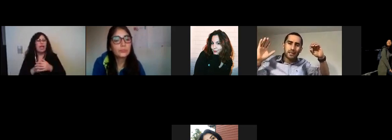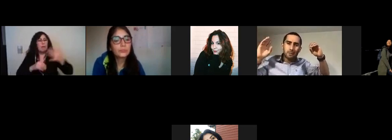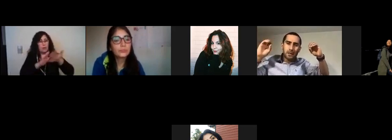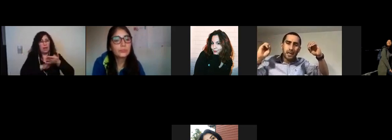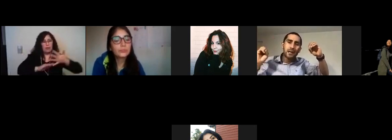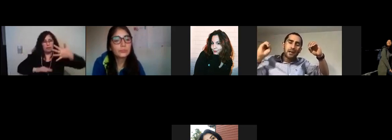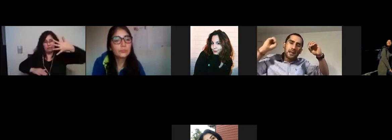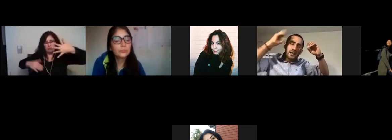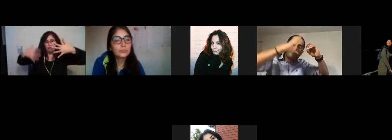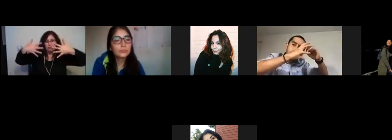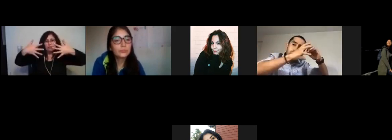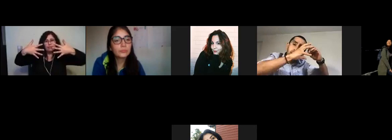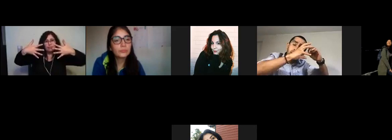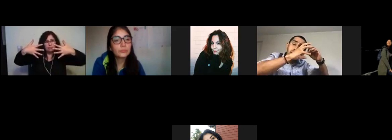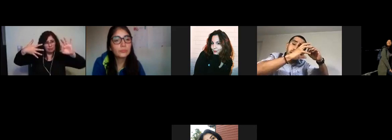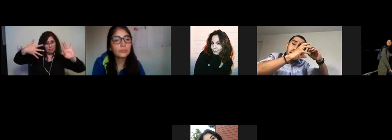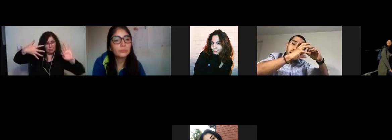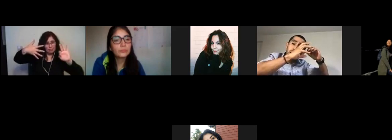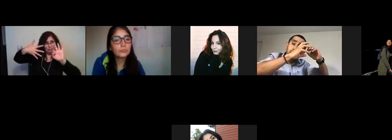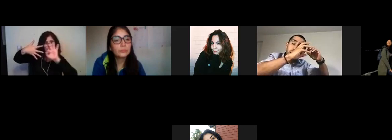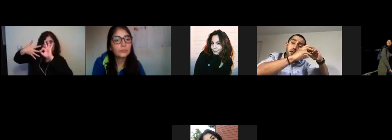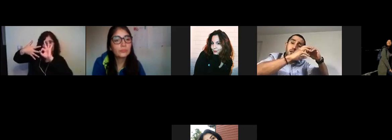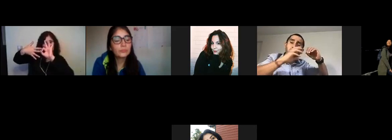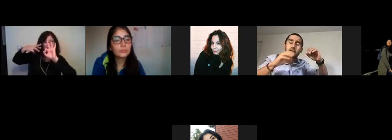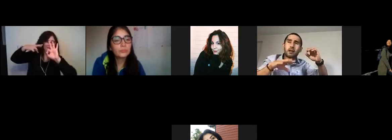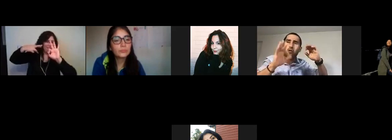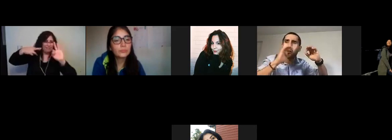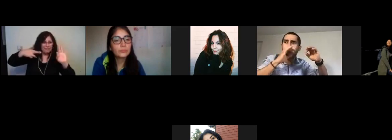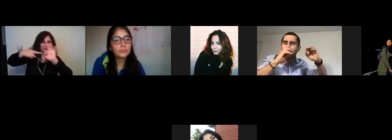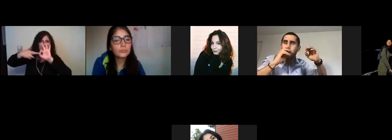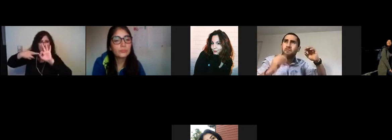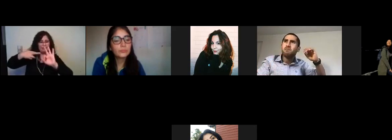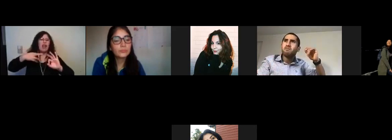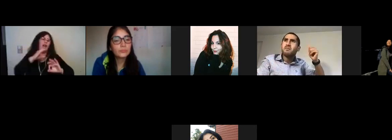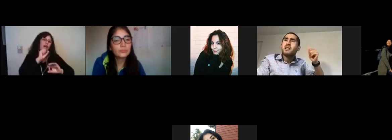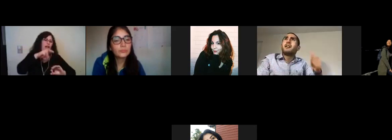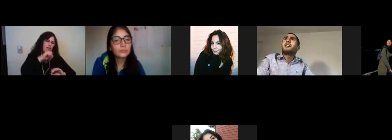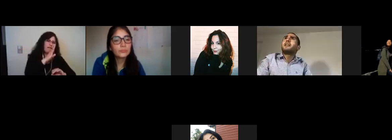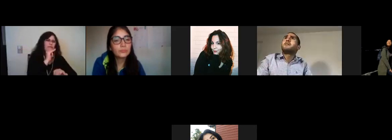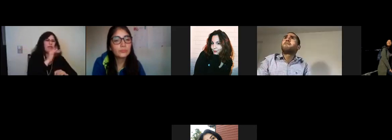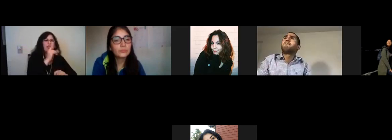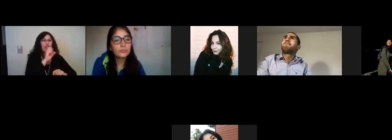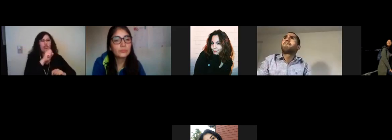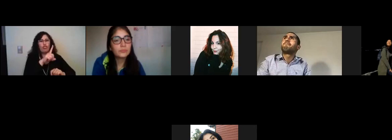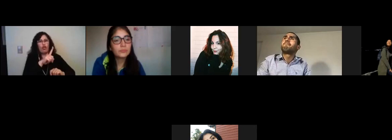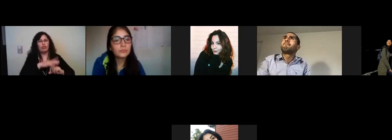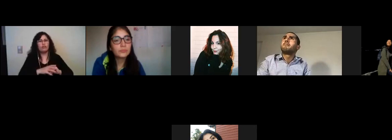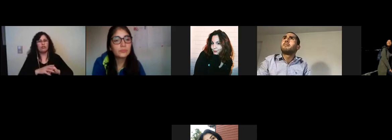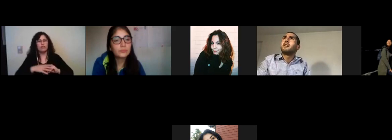neurona presináptica le envía el cannabidiol, ¿cierto? Que se han reconocido